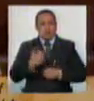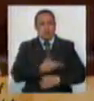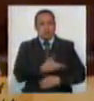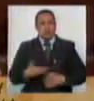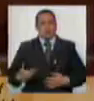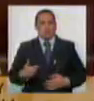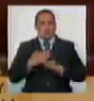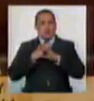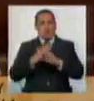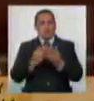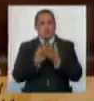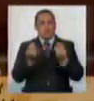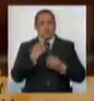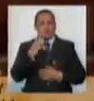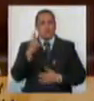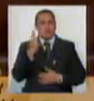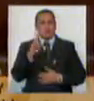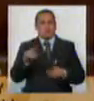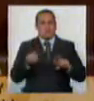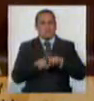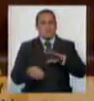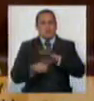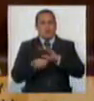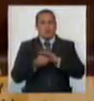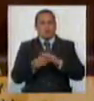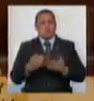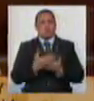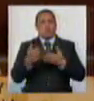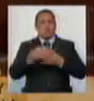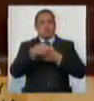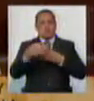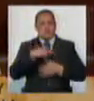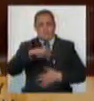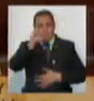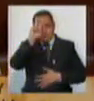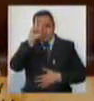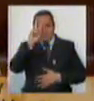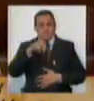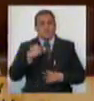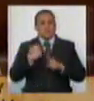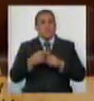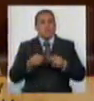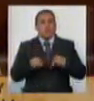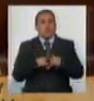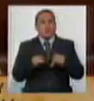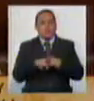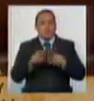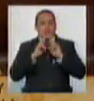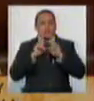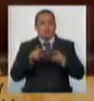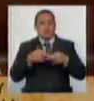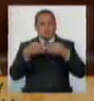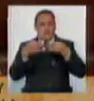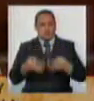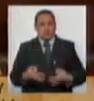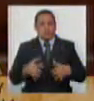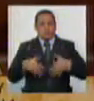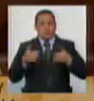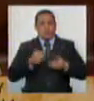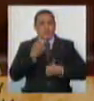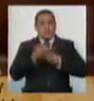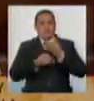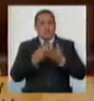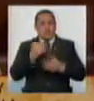en contra del delito de la corrupción en las regiones del país. Como resultados concretos, podemos mencionar